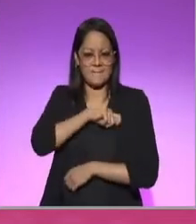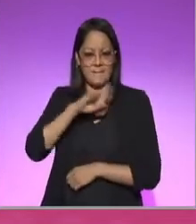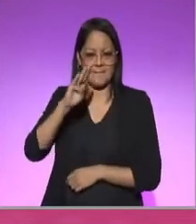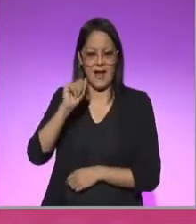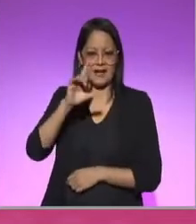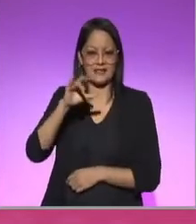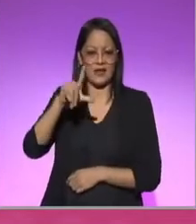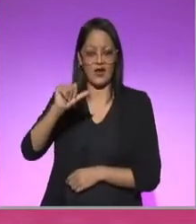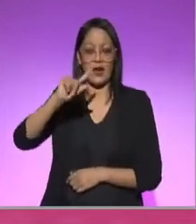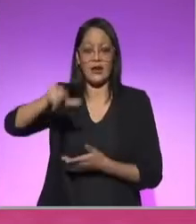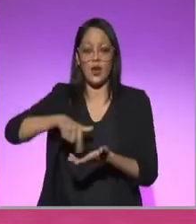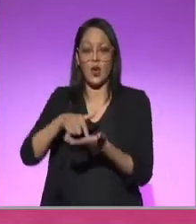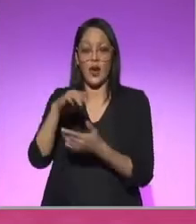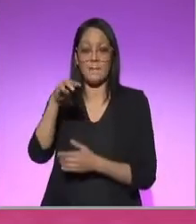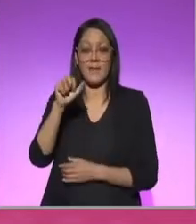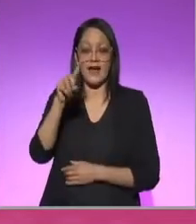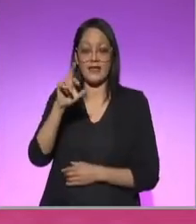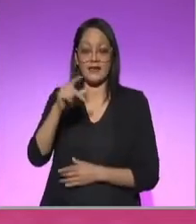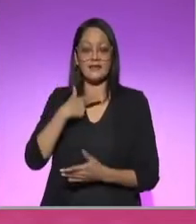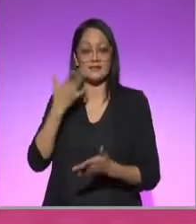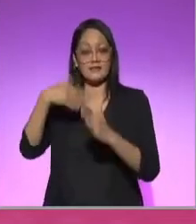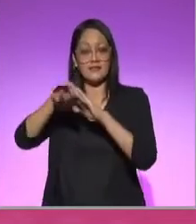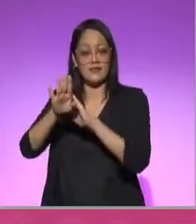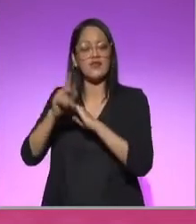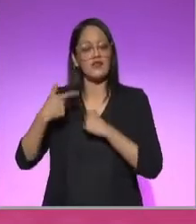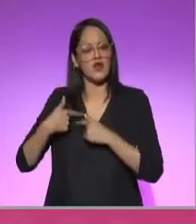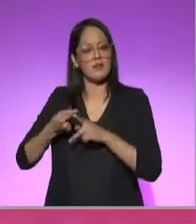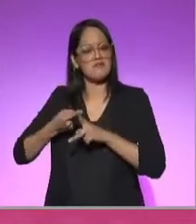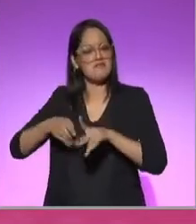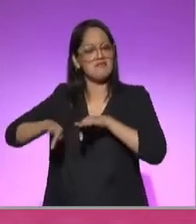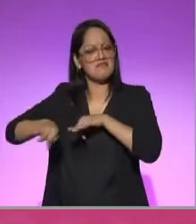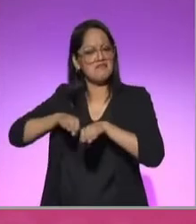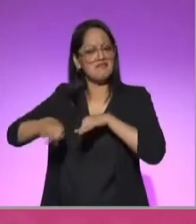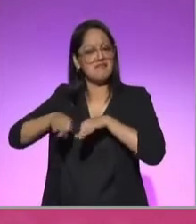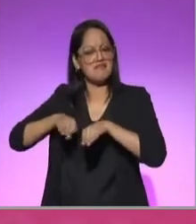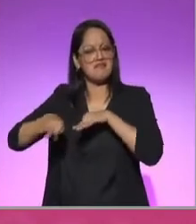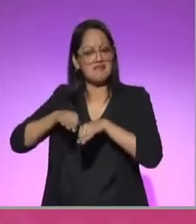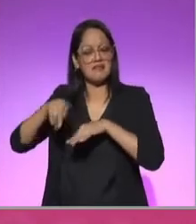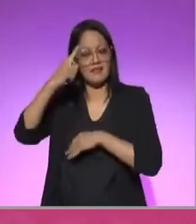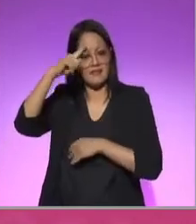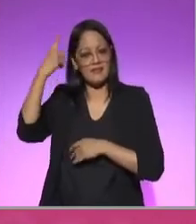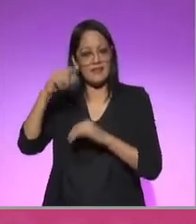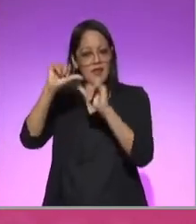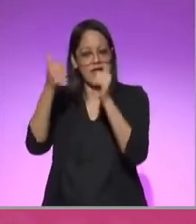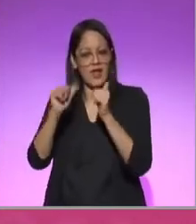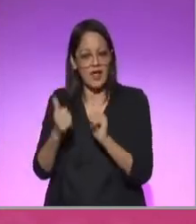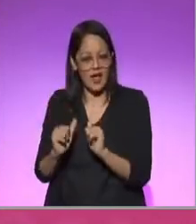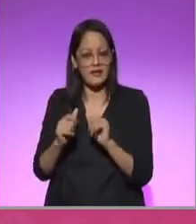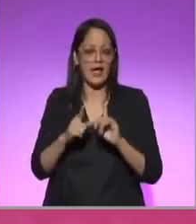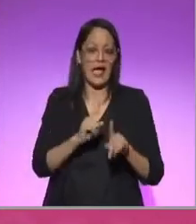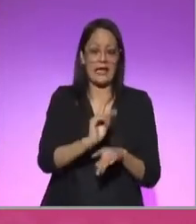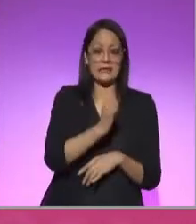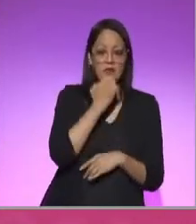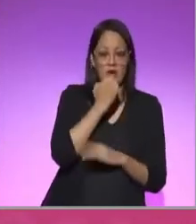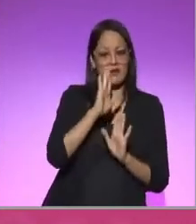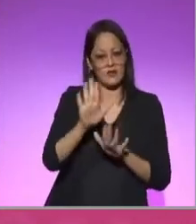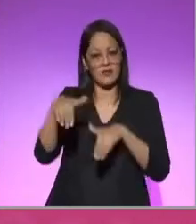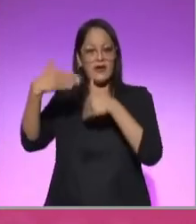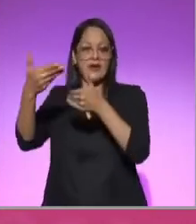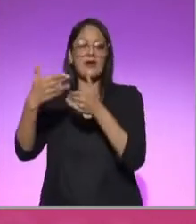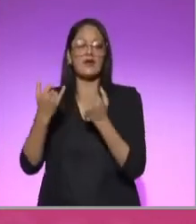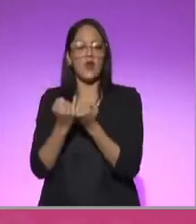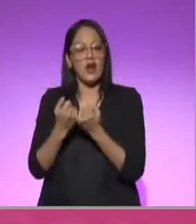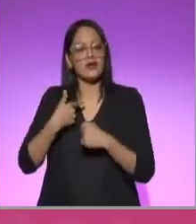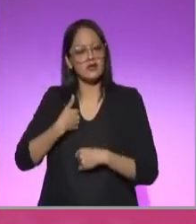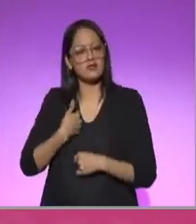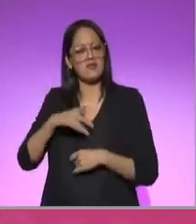en Madrid. Y bueno, empecé a trabajar paralelamente a nivel artístico, fuera de lo académico, pues en todo tipo